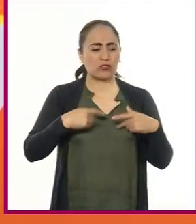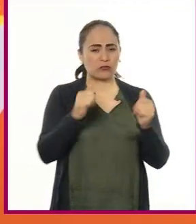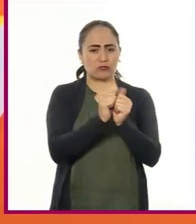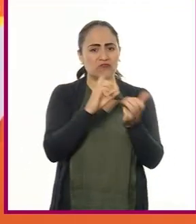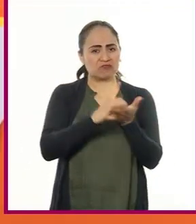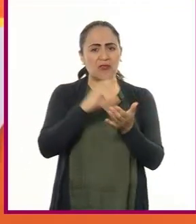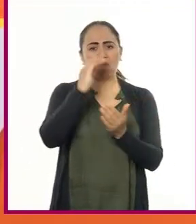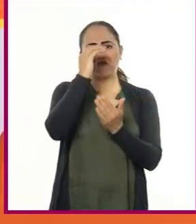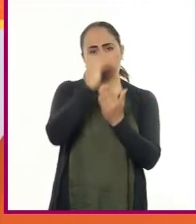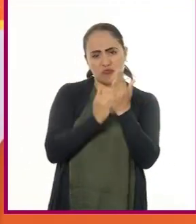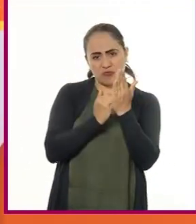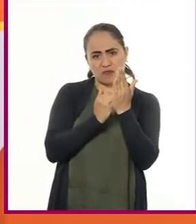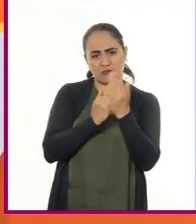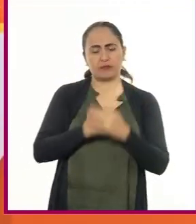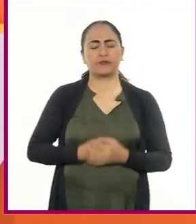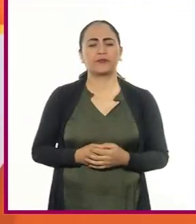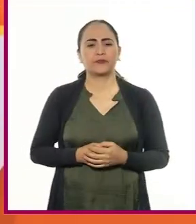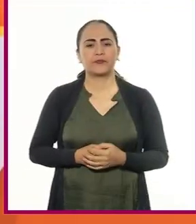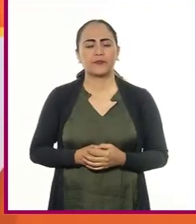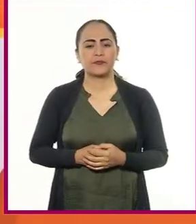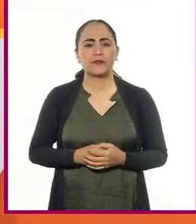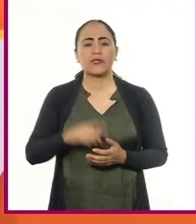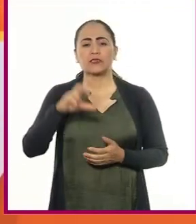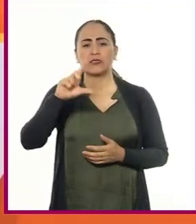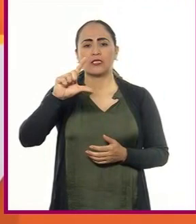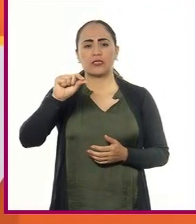discapacidad. Teniendo en cuenta que el